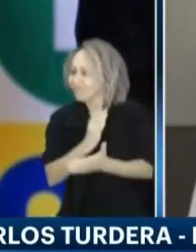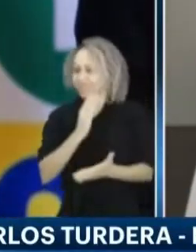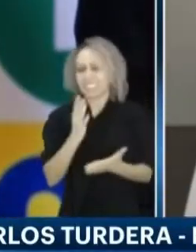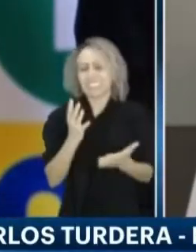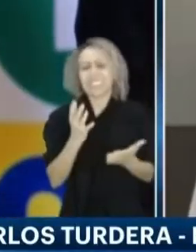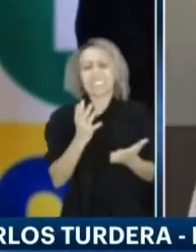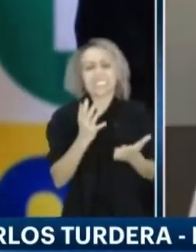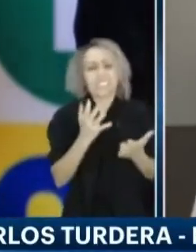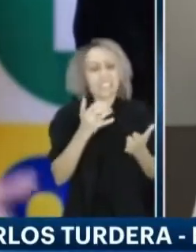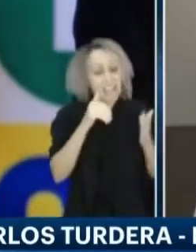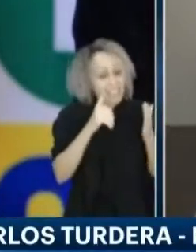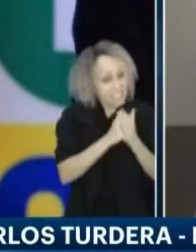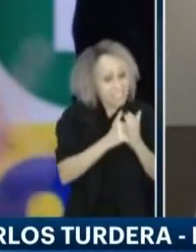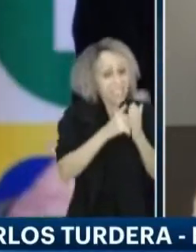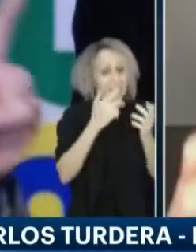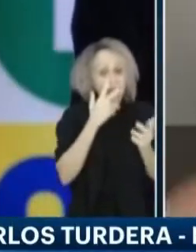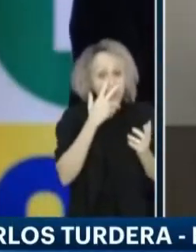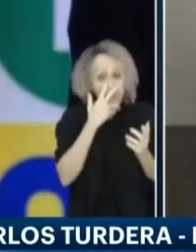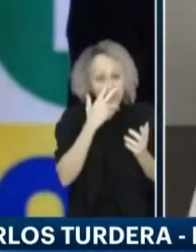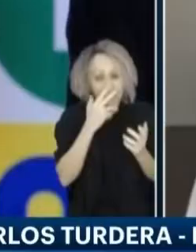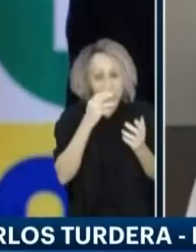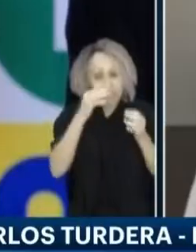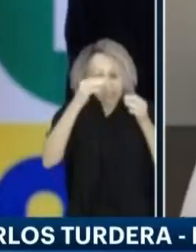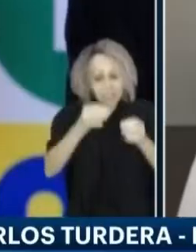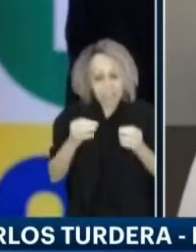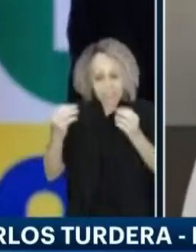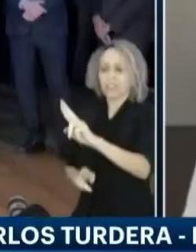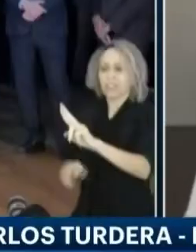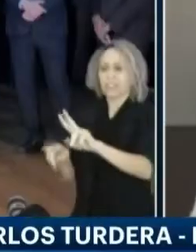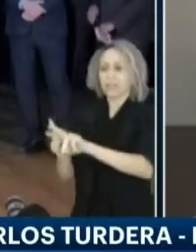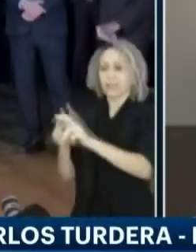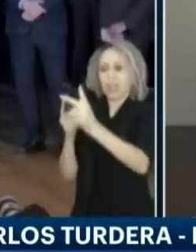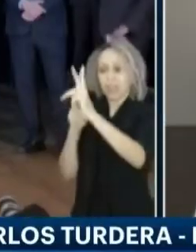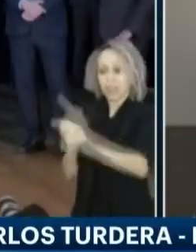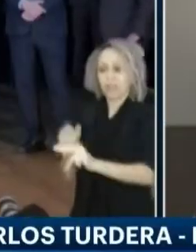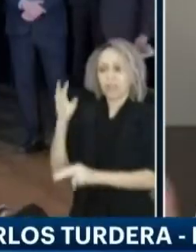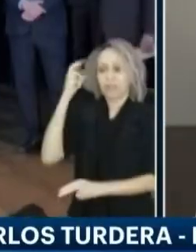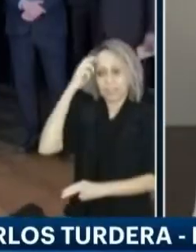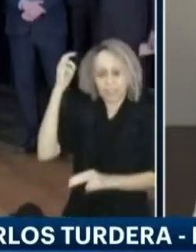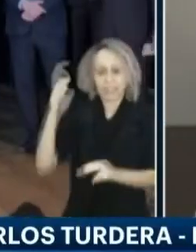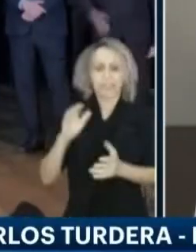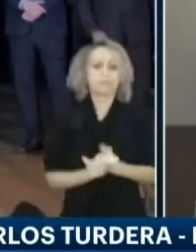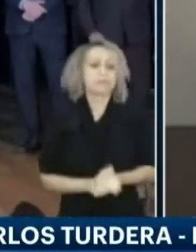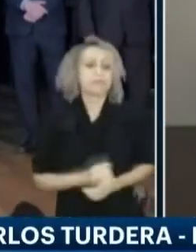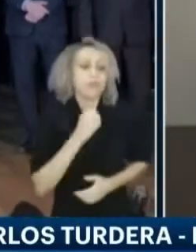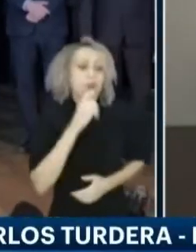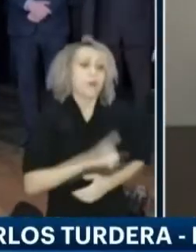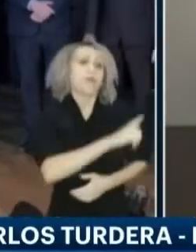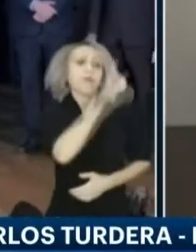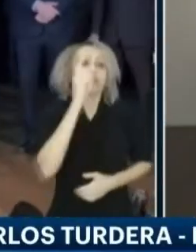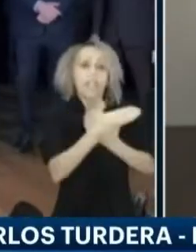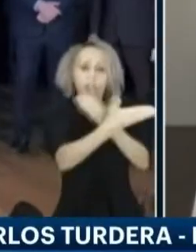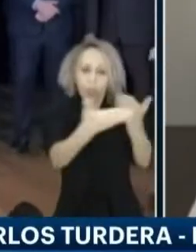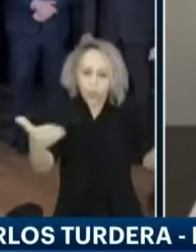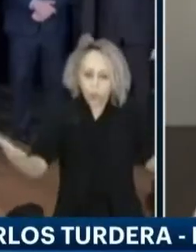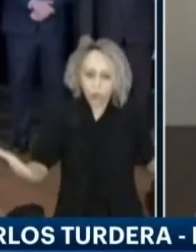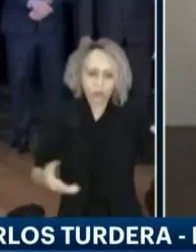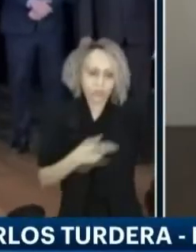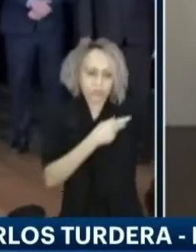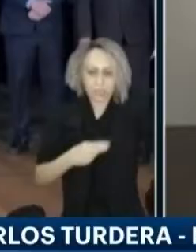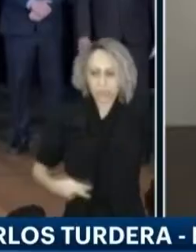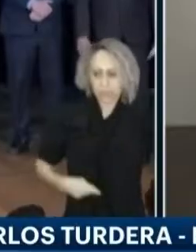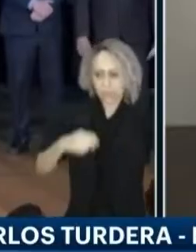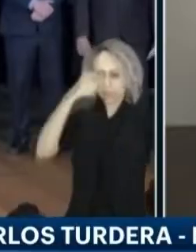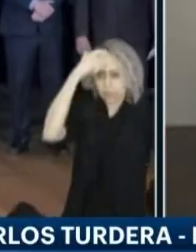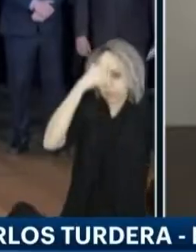partidos políticos que llevaron a esta fórmula de triunfo de Lula da Silva, cómo se distribuye esto. Ha habido